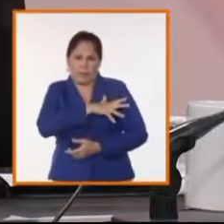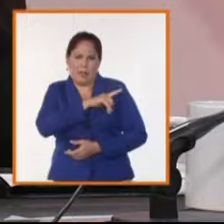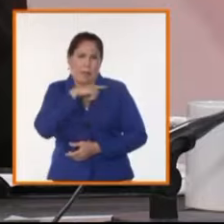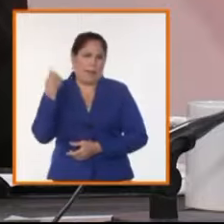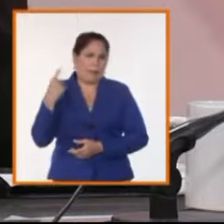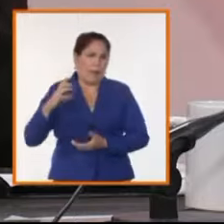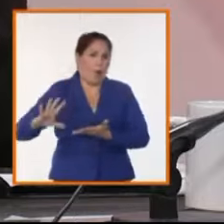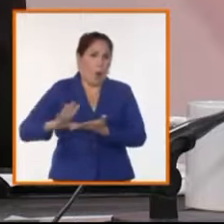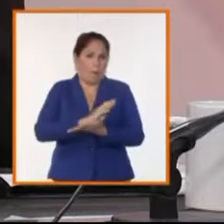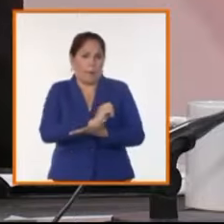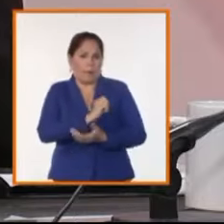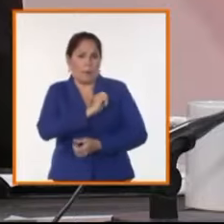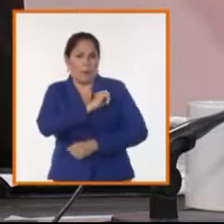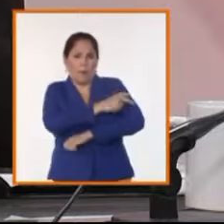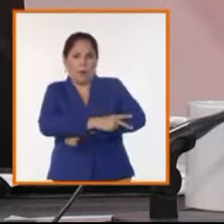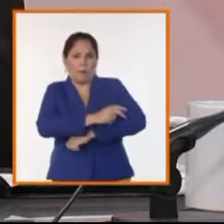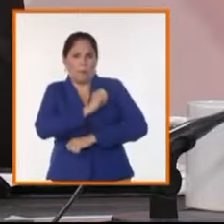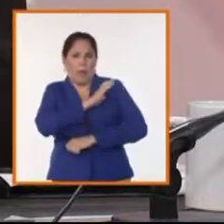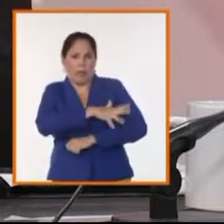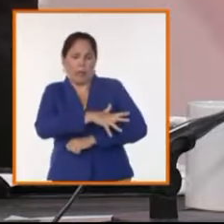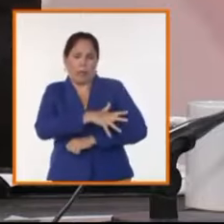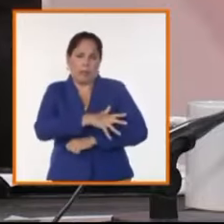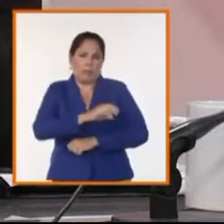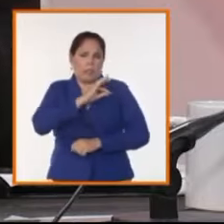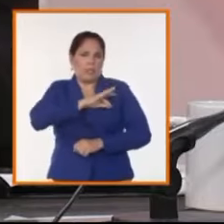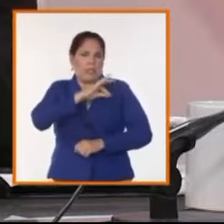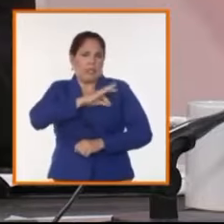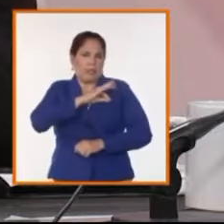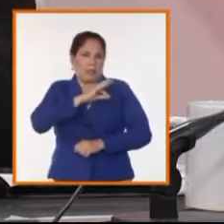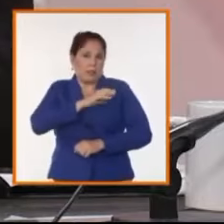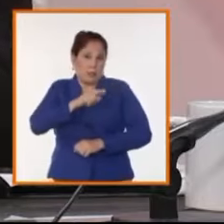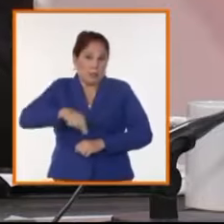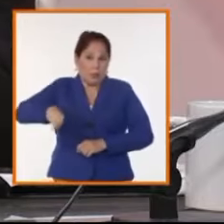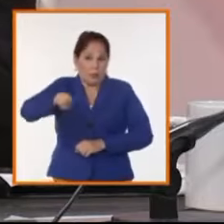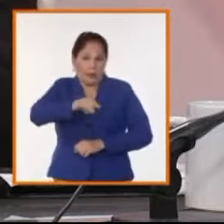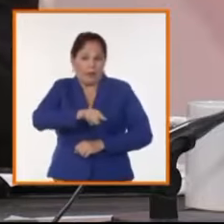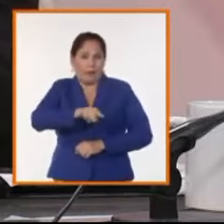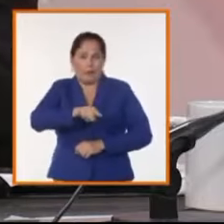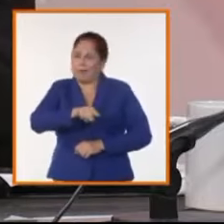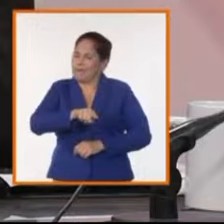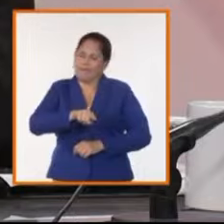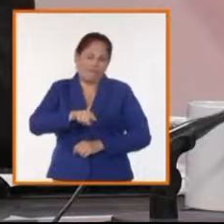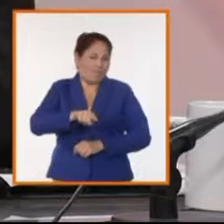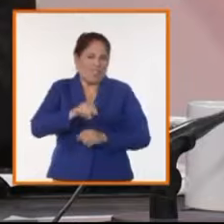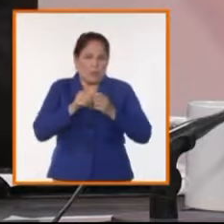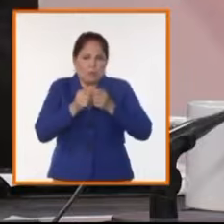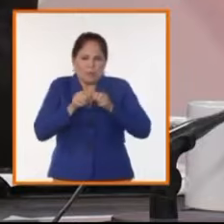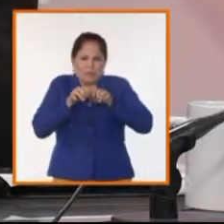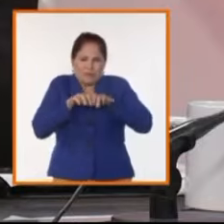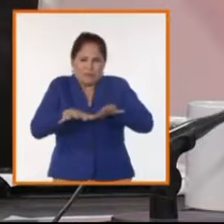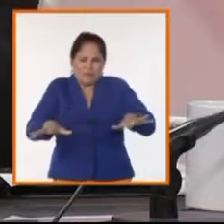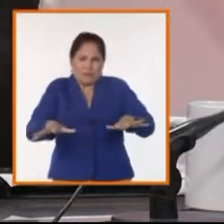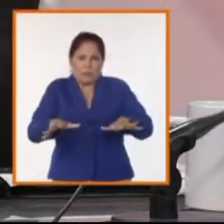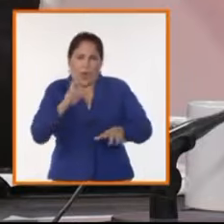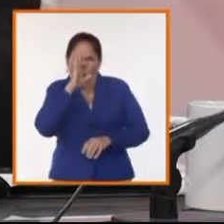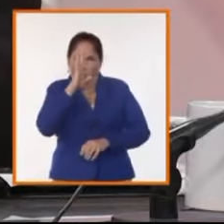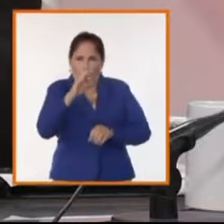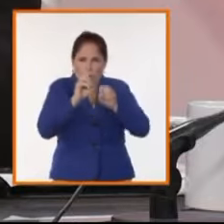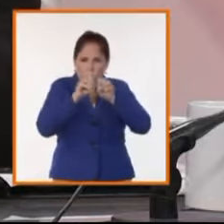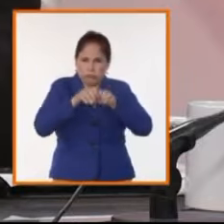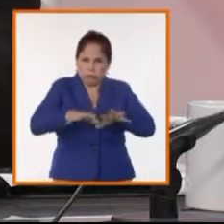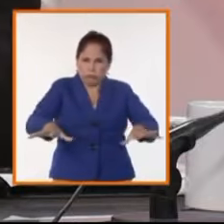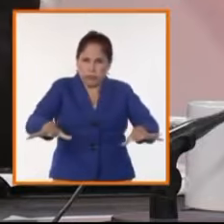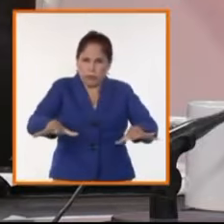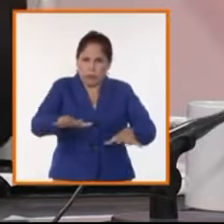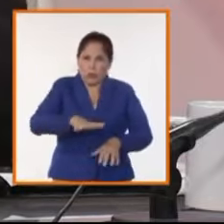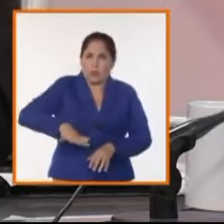sentimiento que los colonos judíos que las fuerzas sionistas han logrado que cale incluso dentro de buena parte